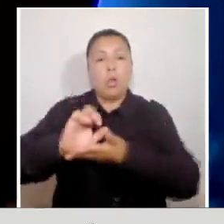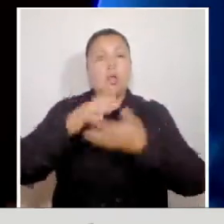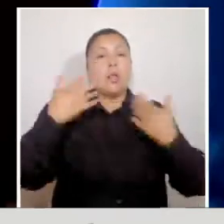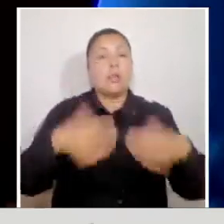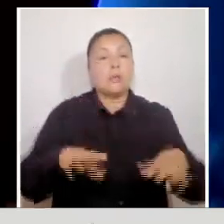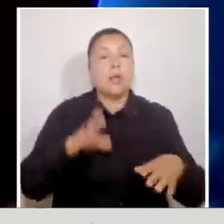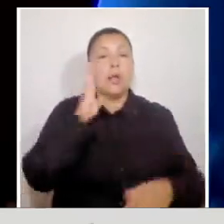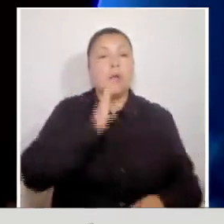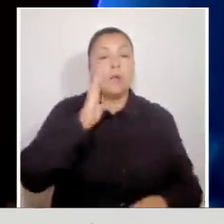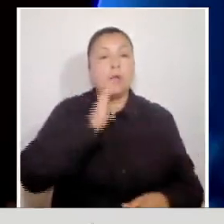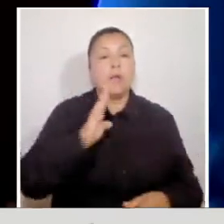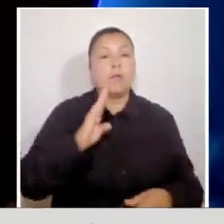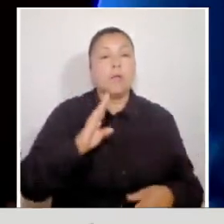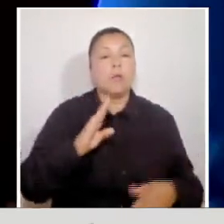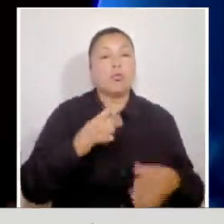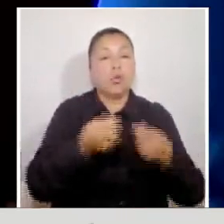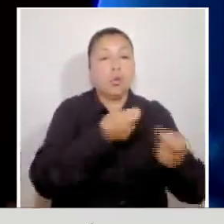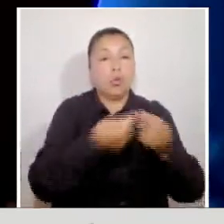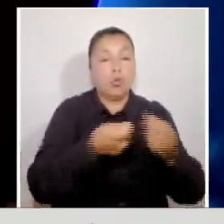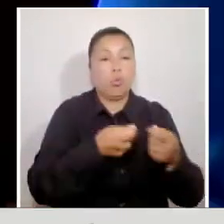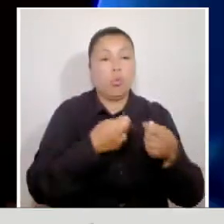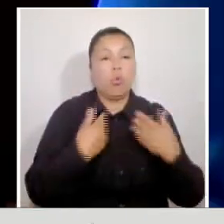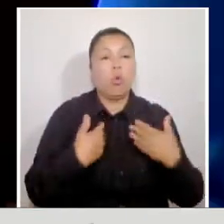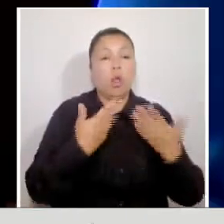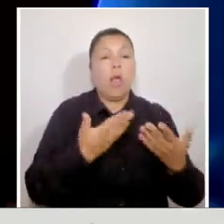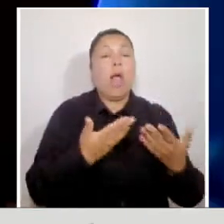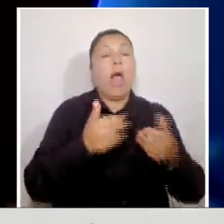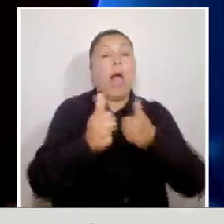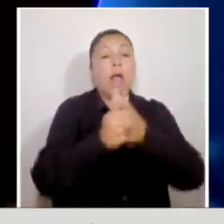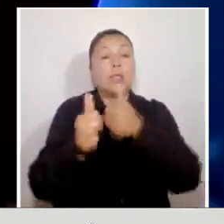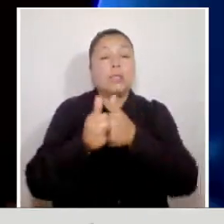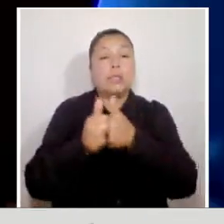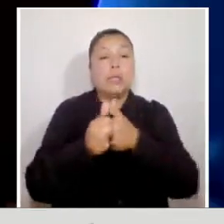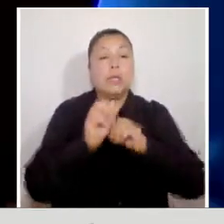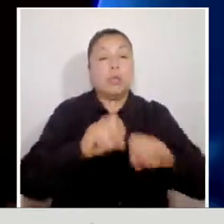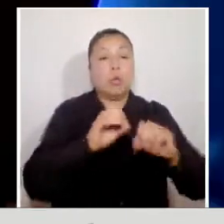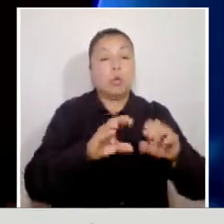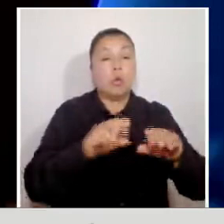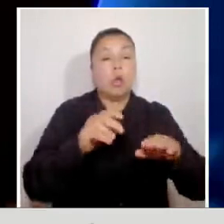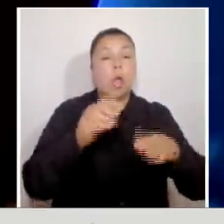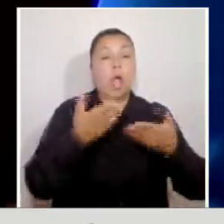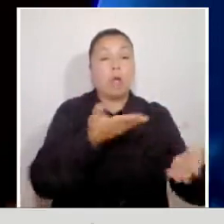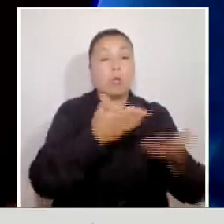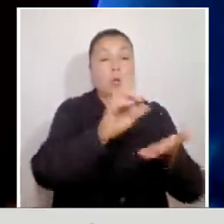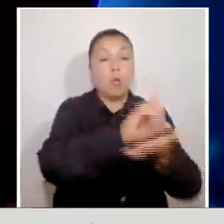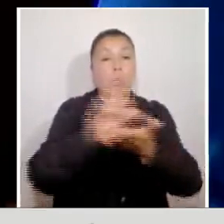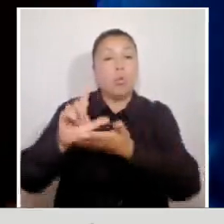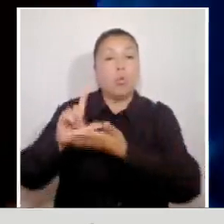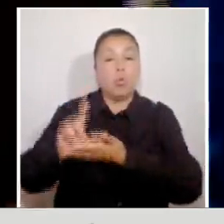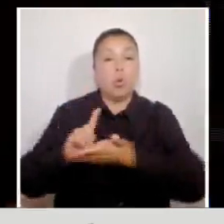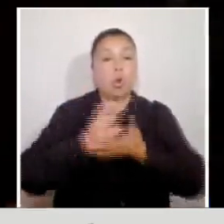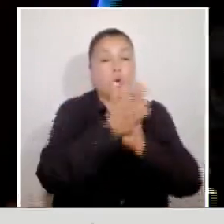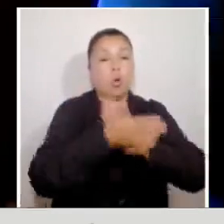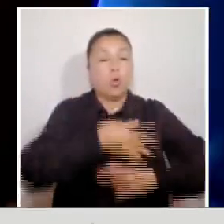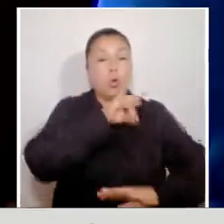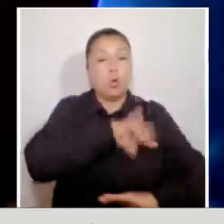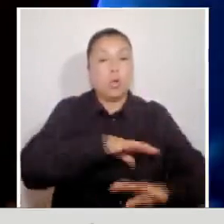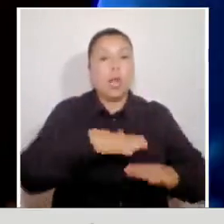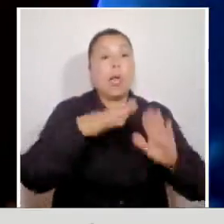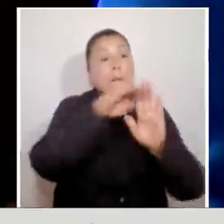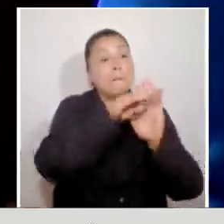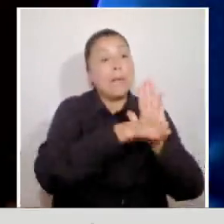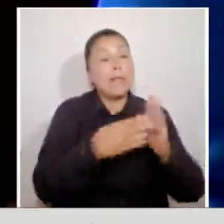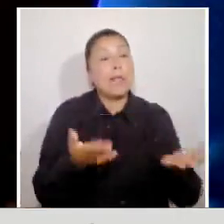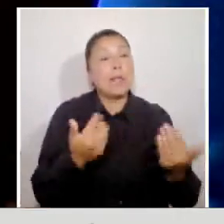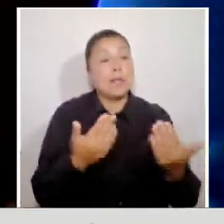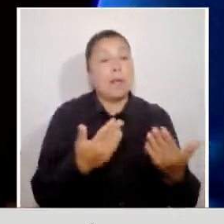económicos que le corresponden a los asistentes de la educación en el traslado a los servicios locales de Educación en todo chile se tome las medidas necesarias para